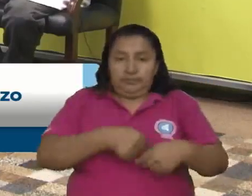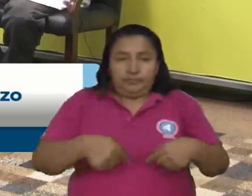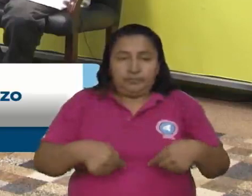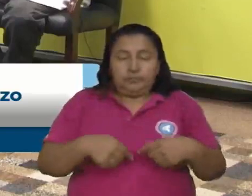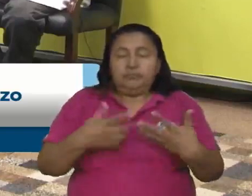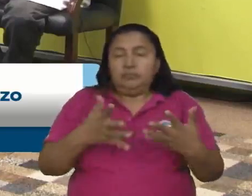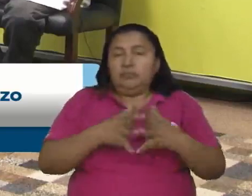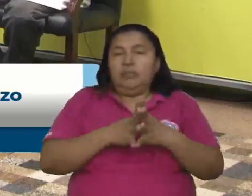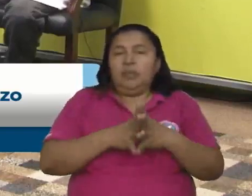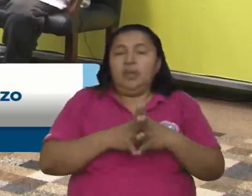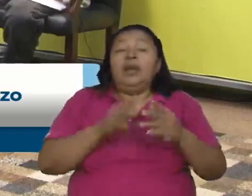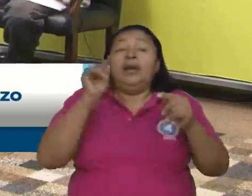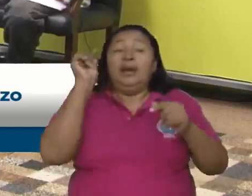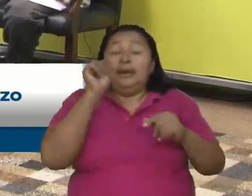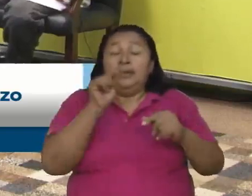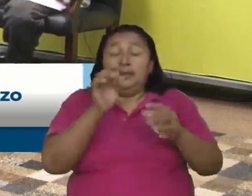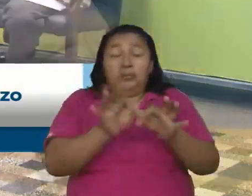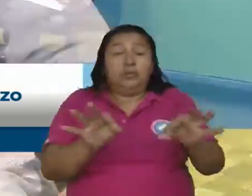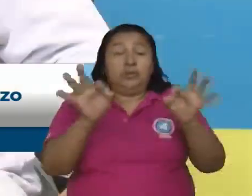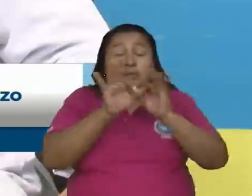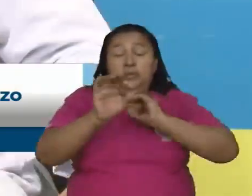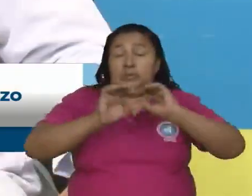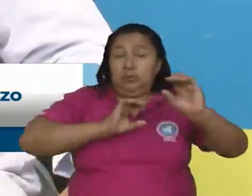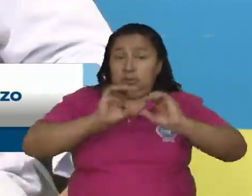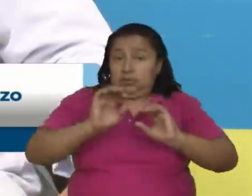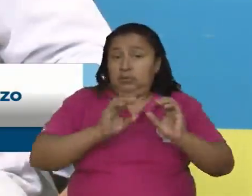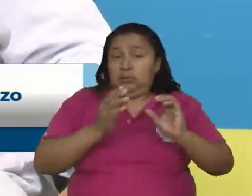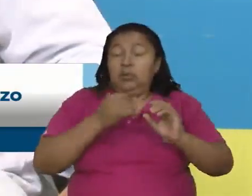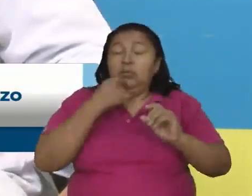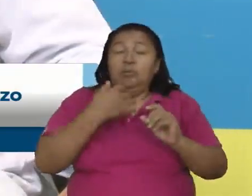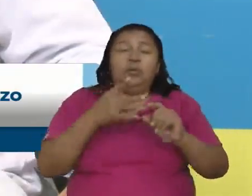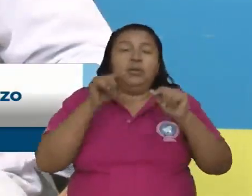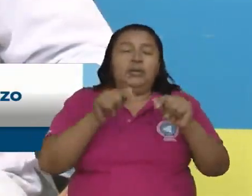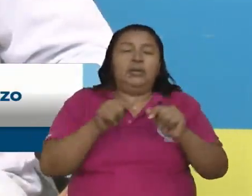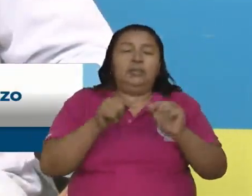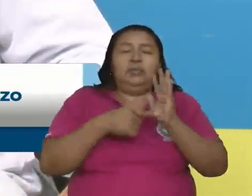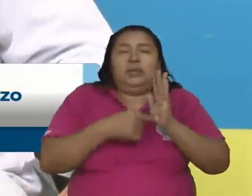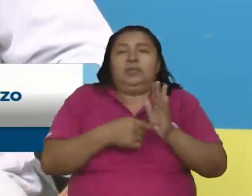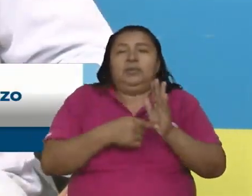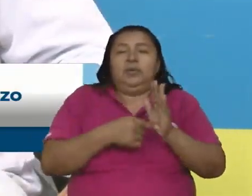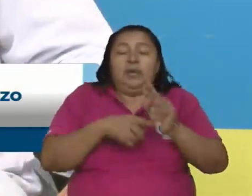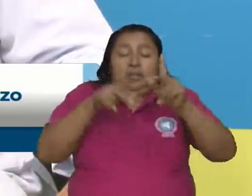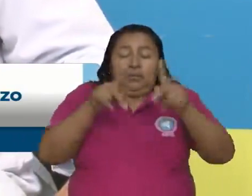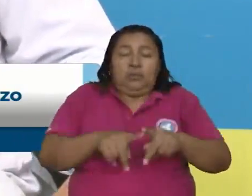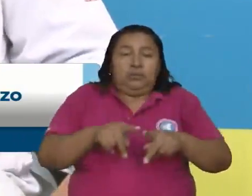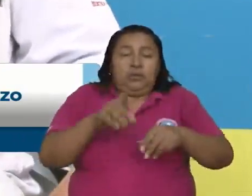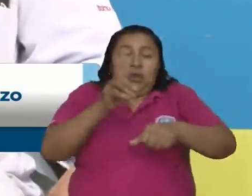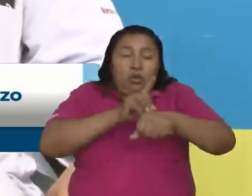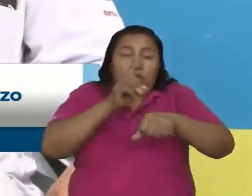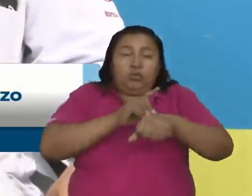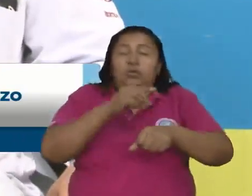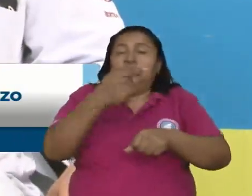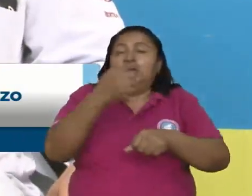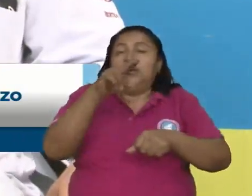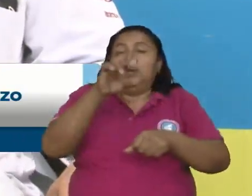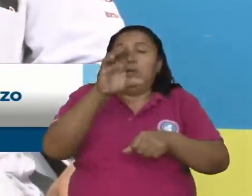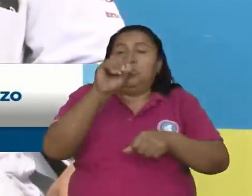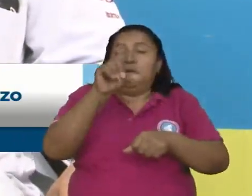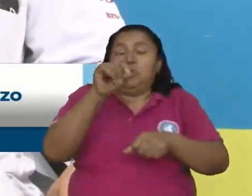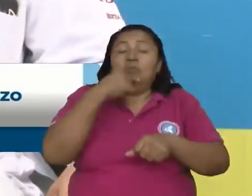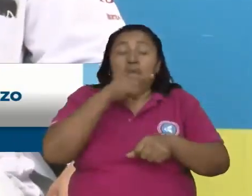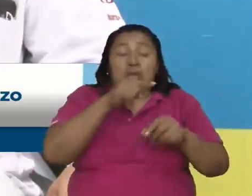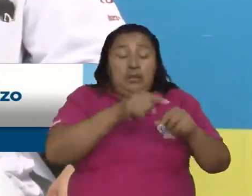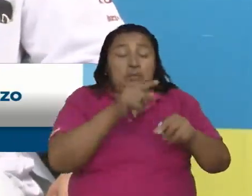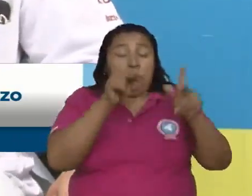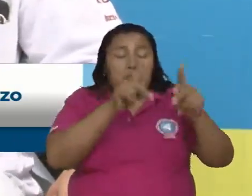Ok, entonces ahí es donde es importante la comunicación. Porque si el ginecólogo ya había catalogado a esta paciente como de alto